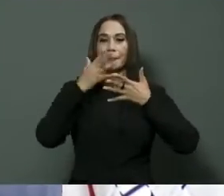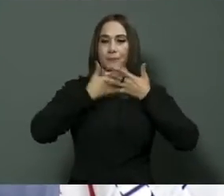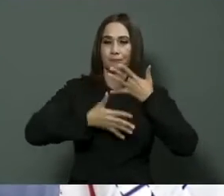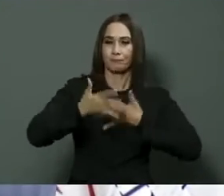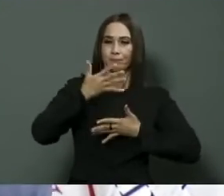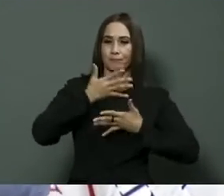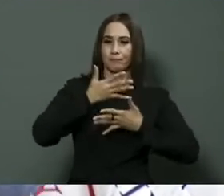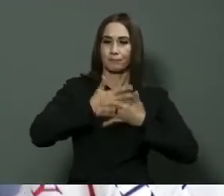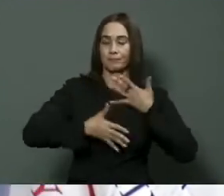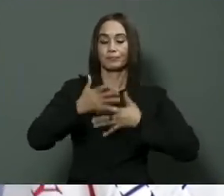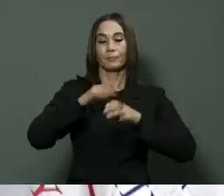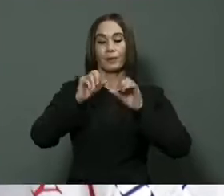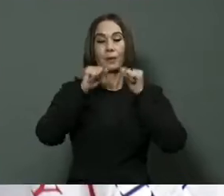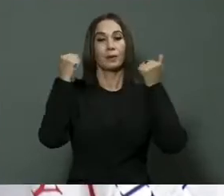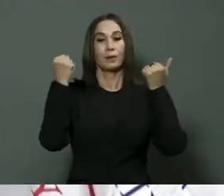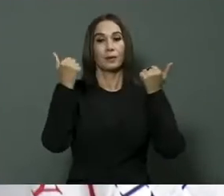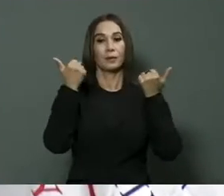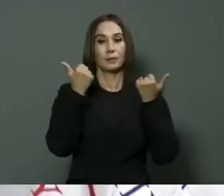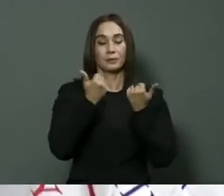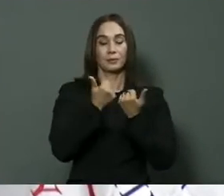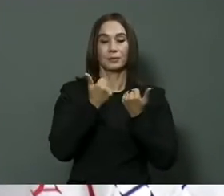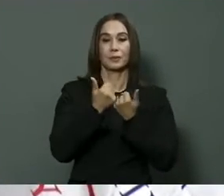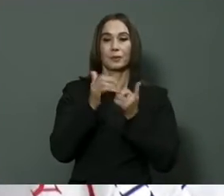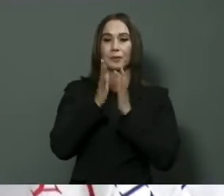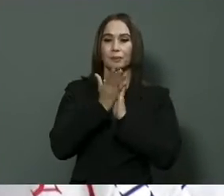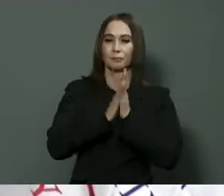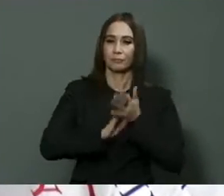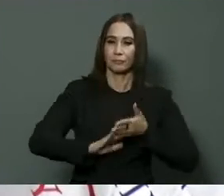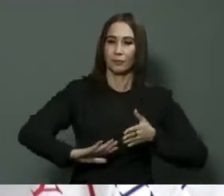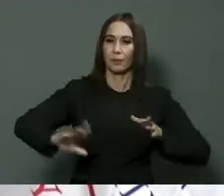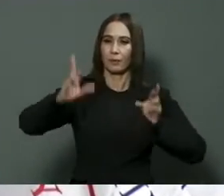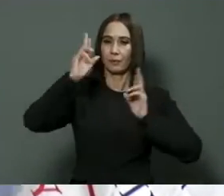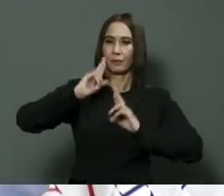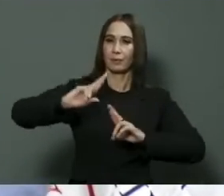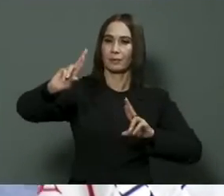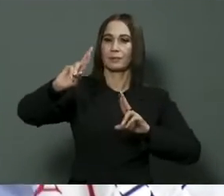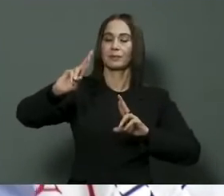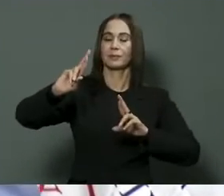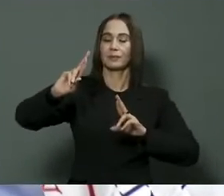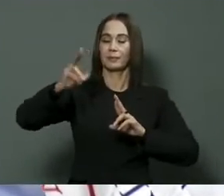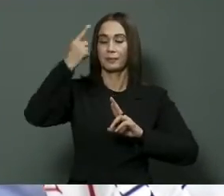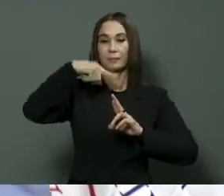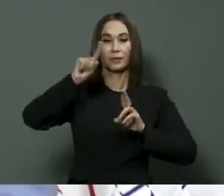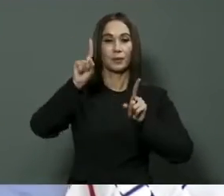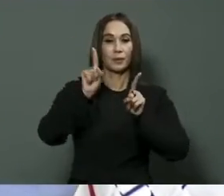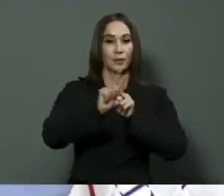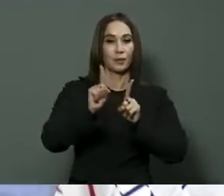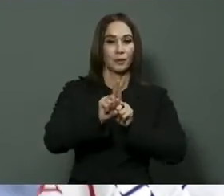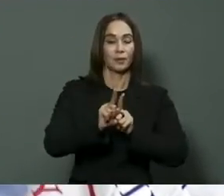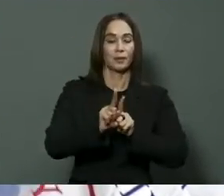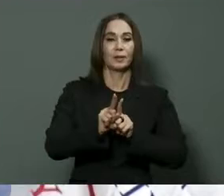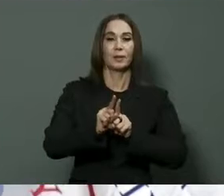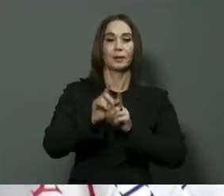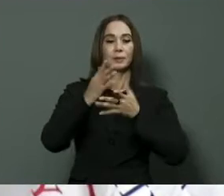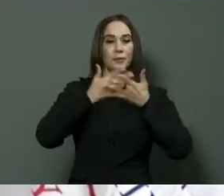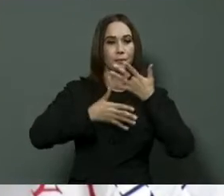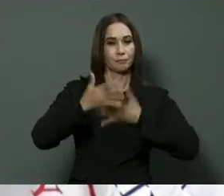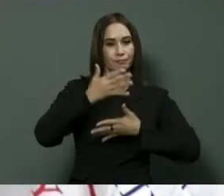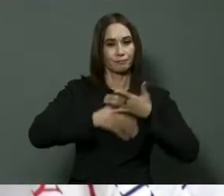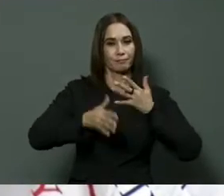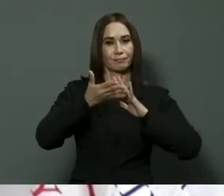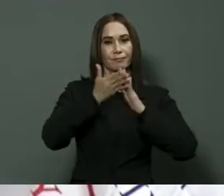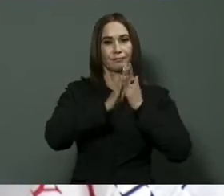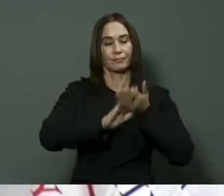convivencia ciudadana en armonía, en respeto, pero sobre todo una convivencia